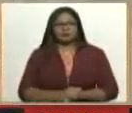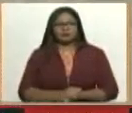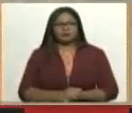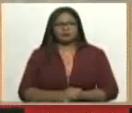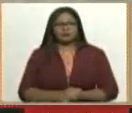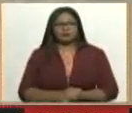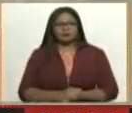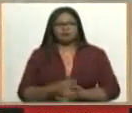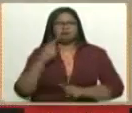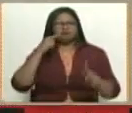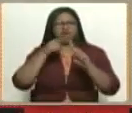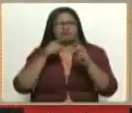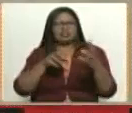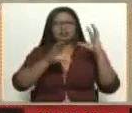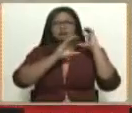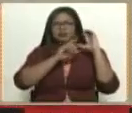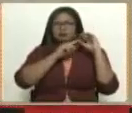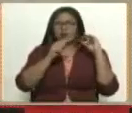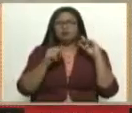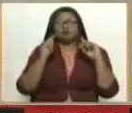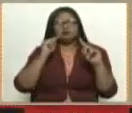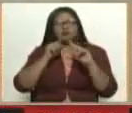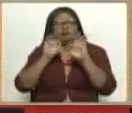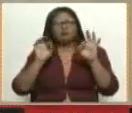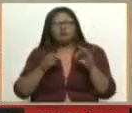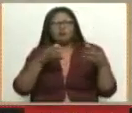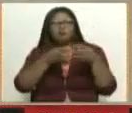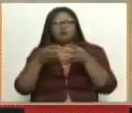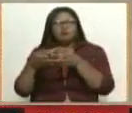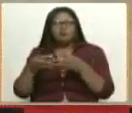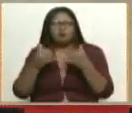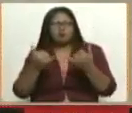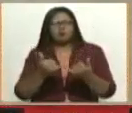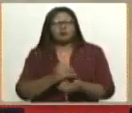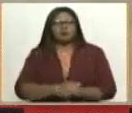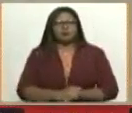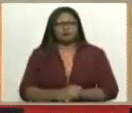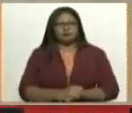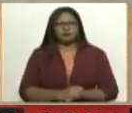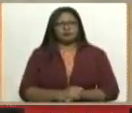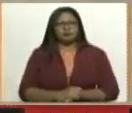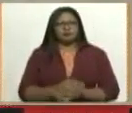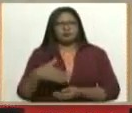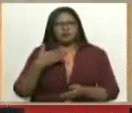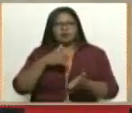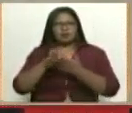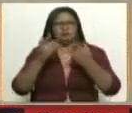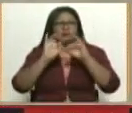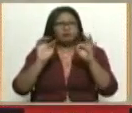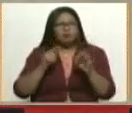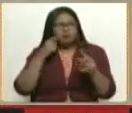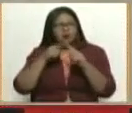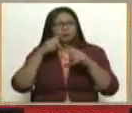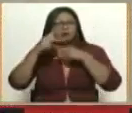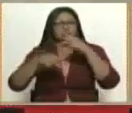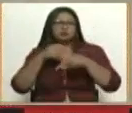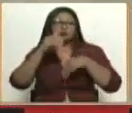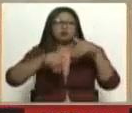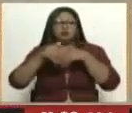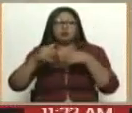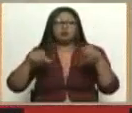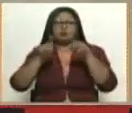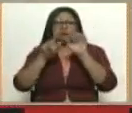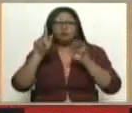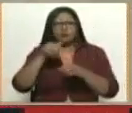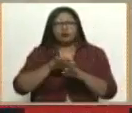ser designados, nuestro desafío compartido fue el de garantizar un proceso electoral con